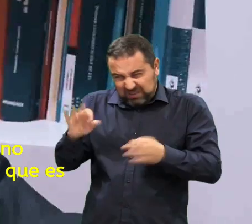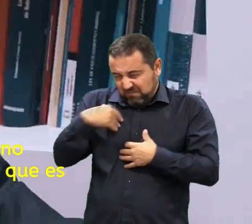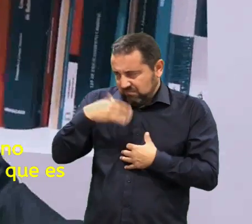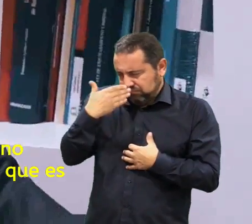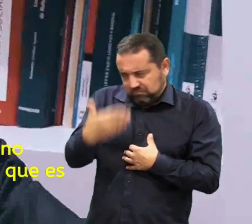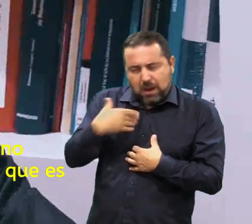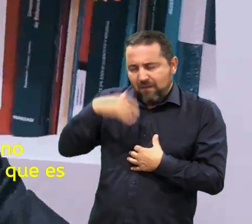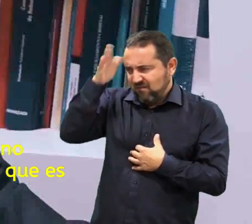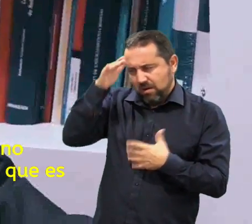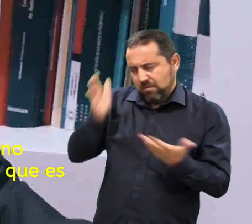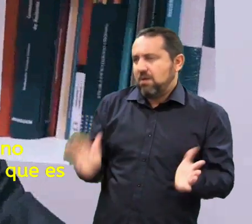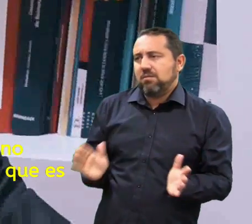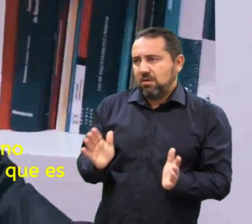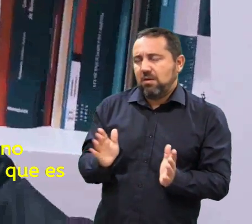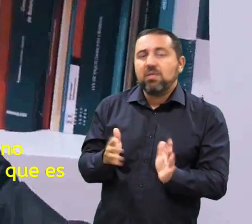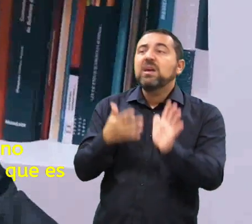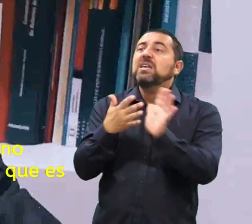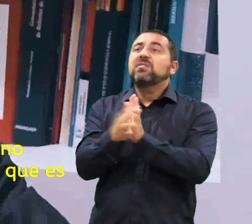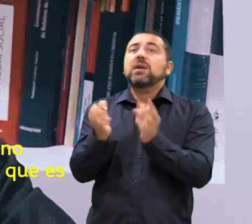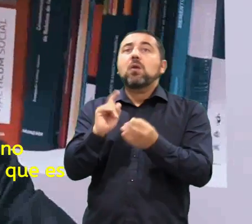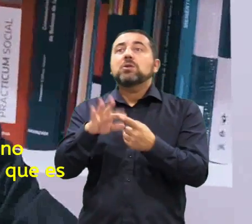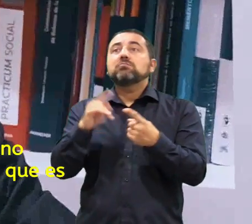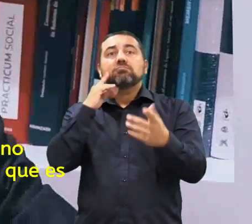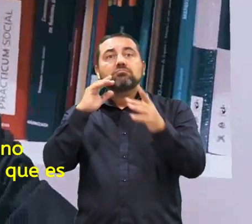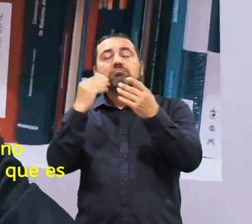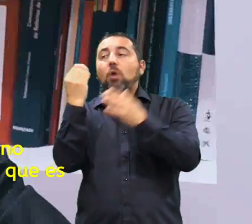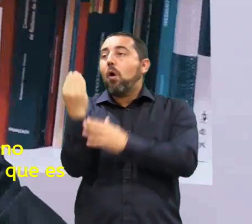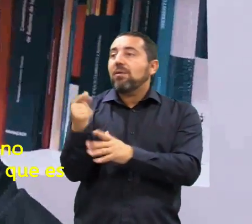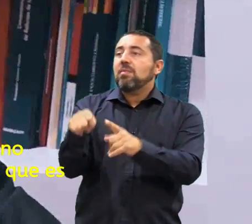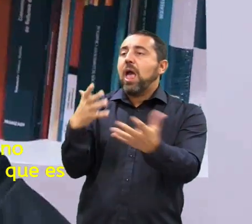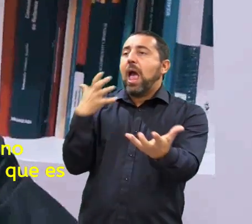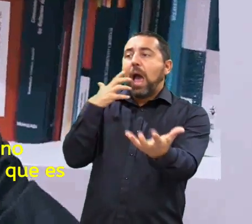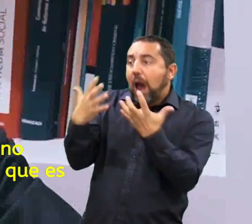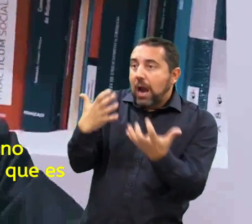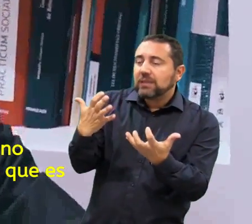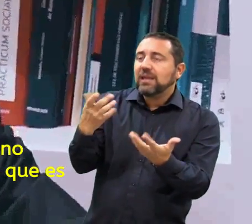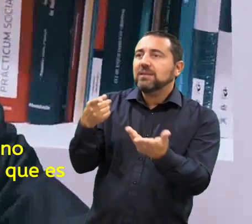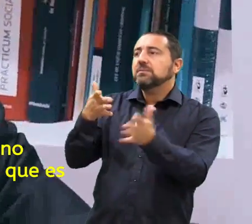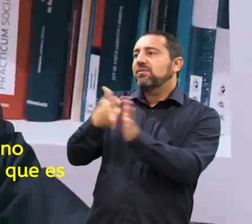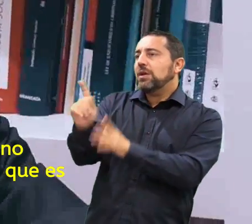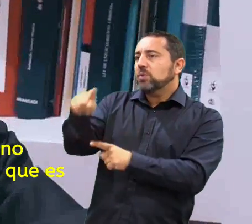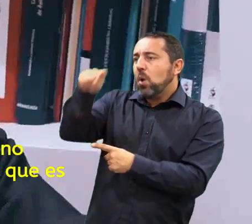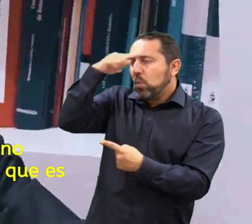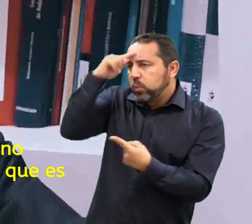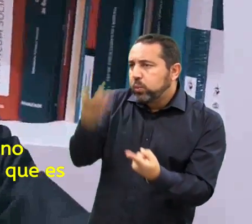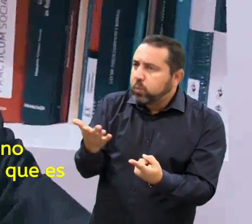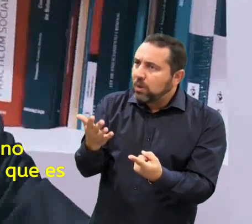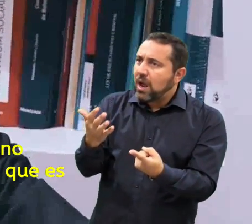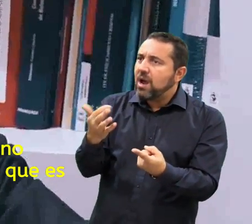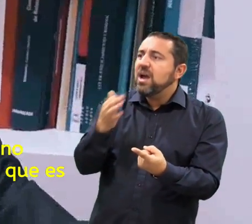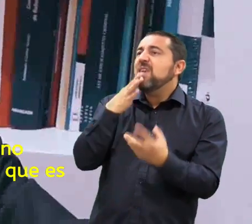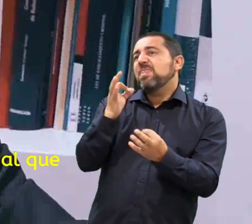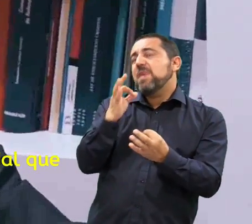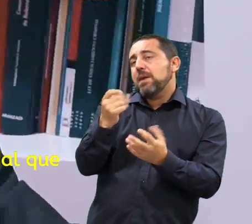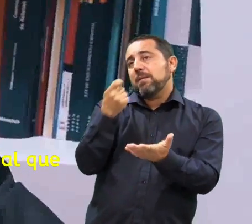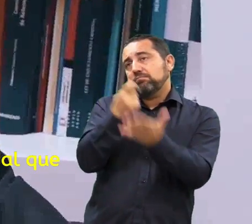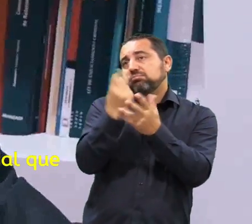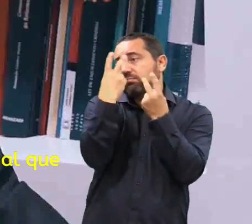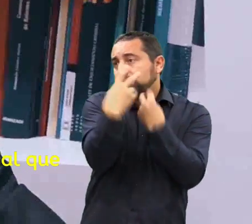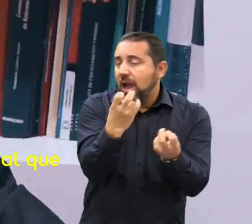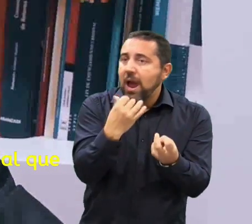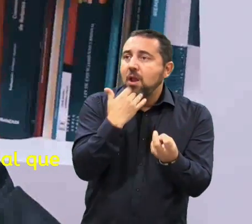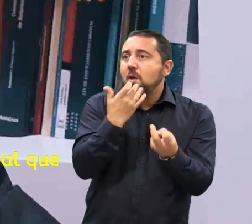8%. 21 es una barbaridad y sobre todo no discrimina lo que es una obra de arte, que se entiende que es un producto cultural y que